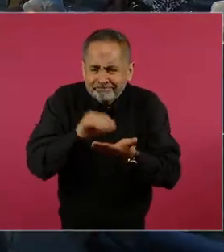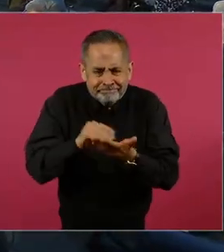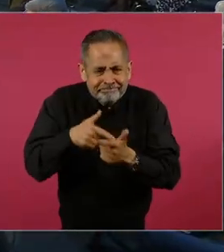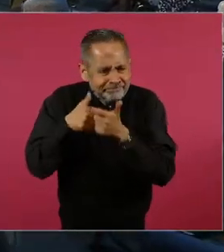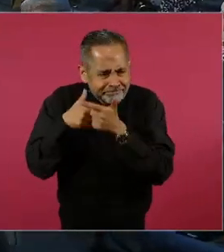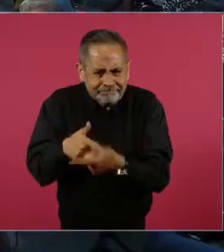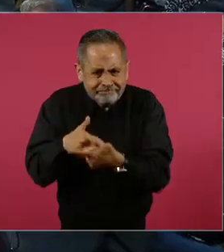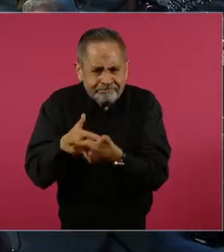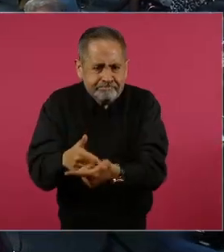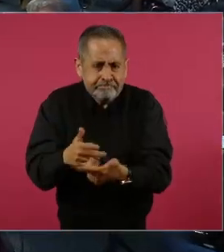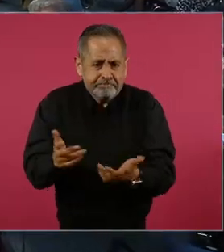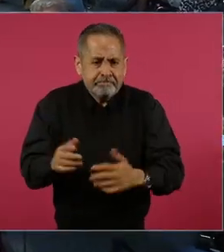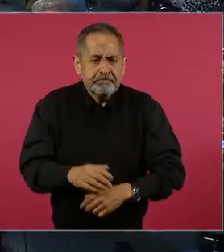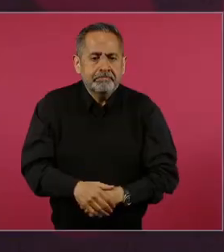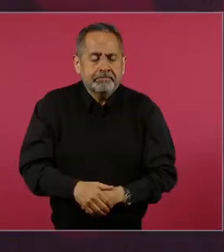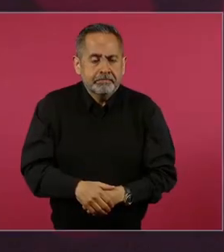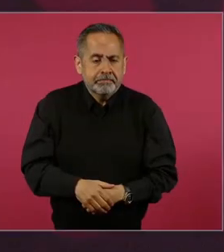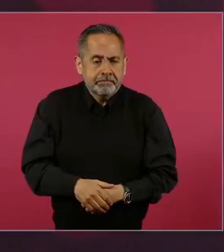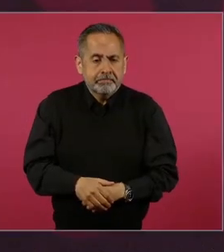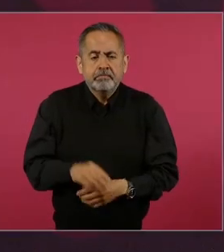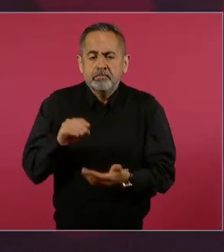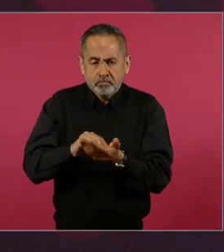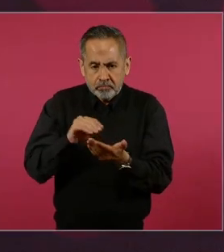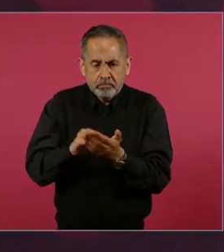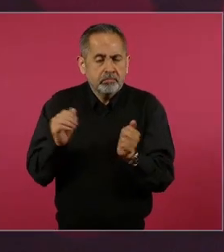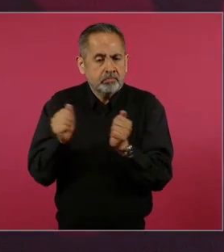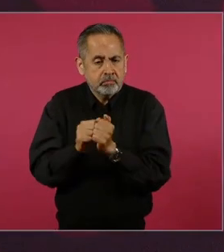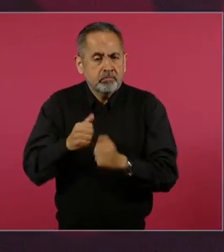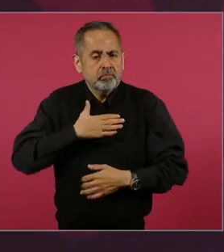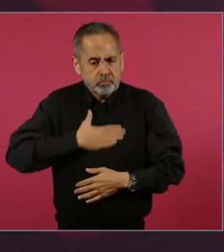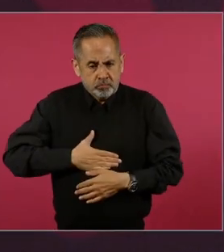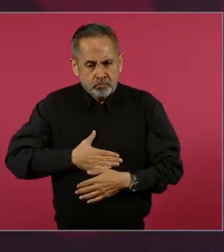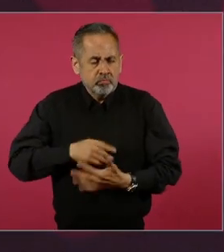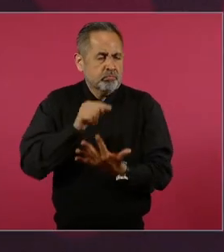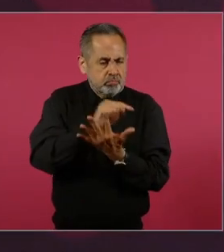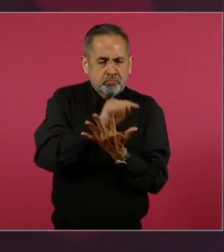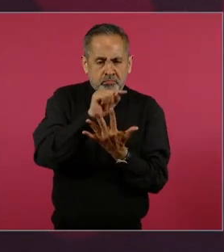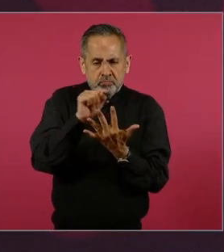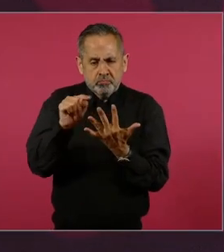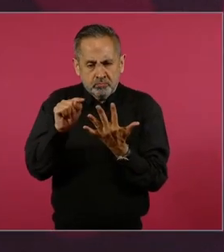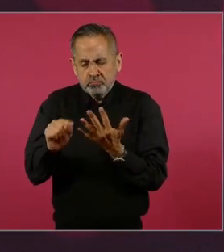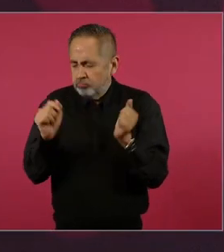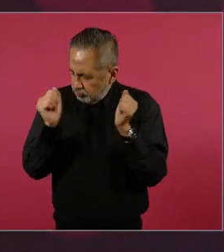y que se siga haciendo justicia en todos los casos.